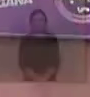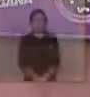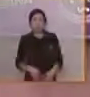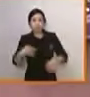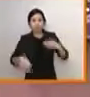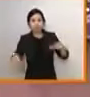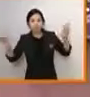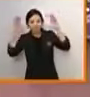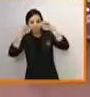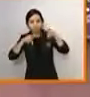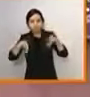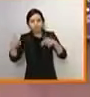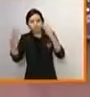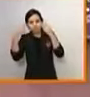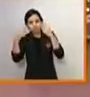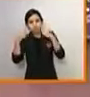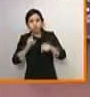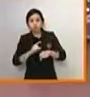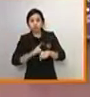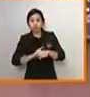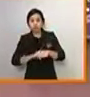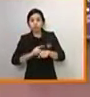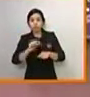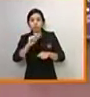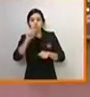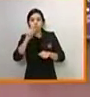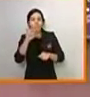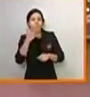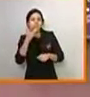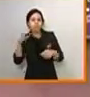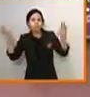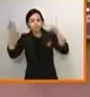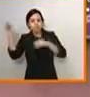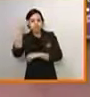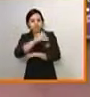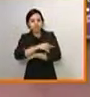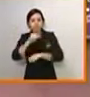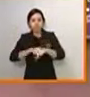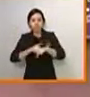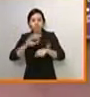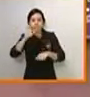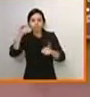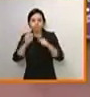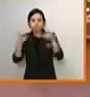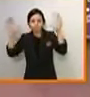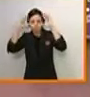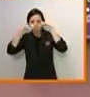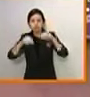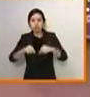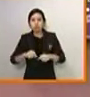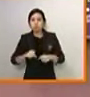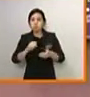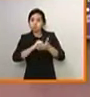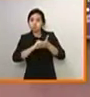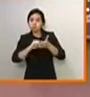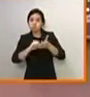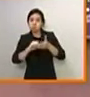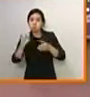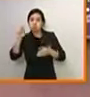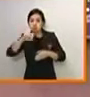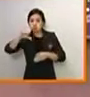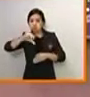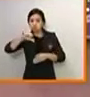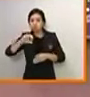Feliz noche, televidente. Llegó su hora preferida del día. Son las 9 en punto de la noche. Ya nos encontramos en el ombligo de la semana, hoy